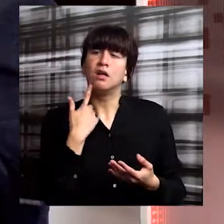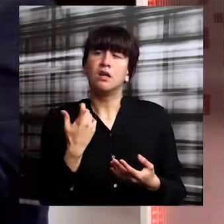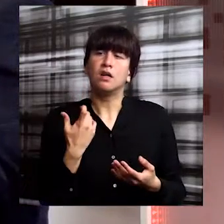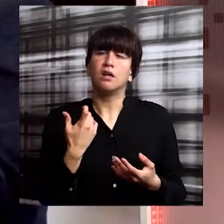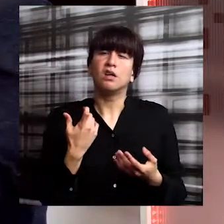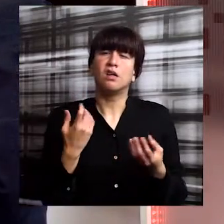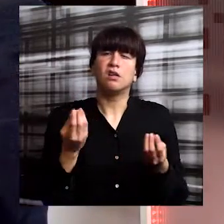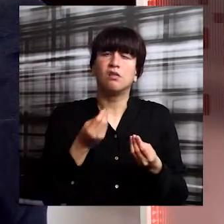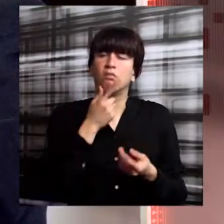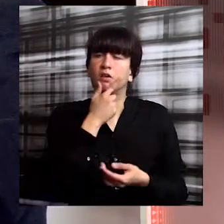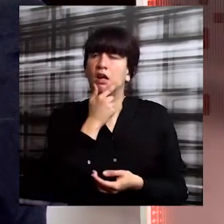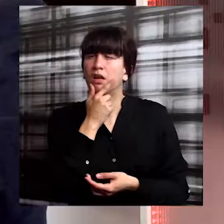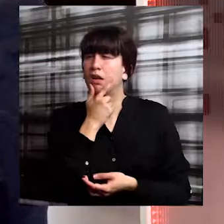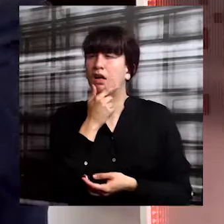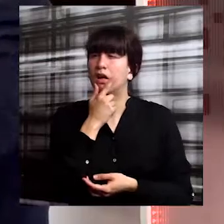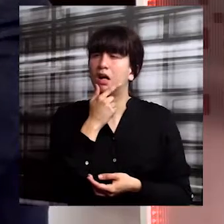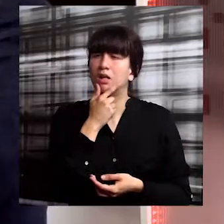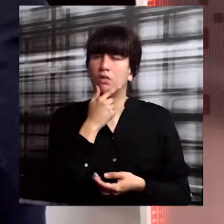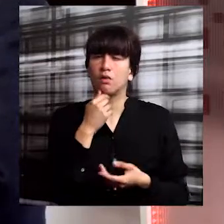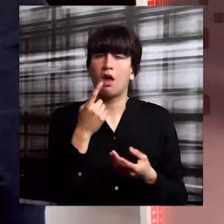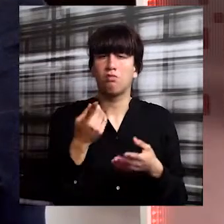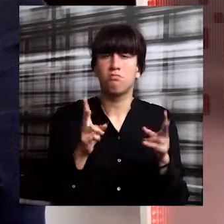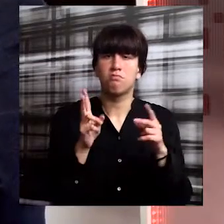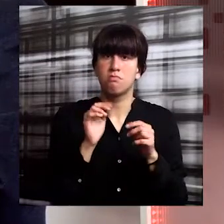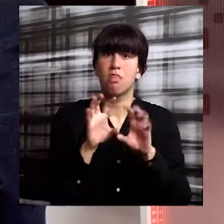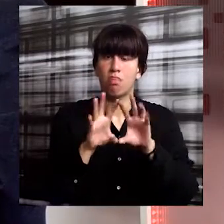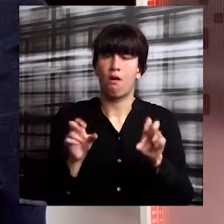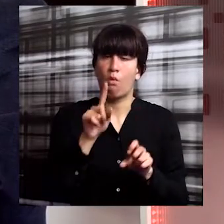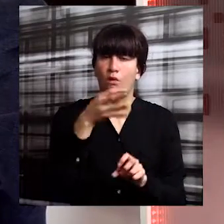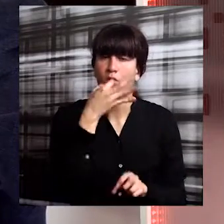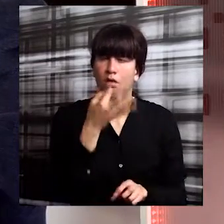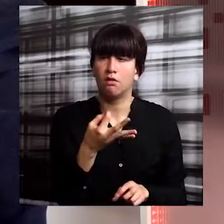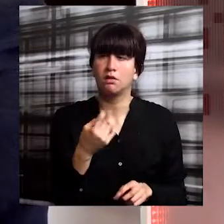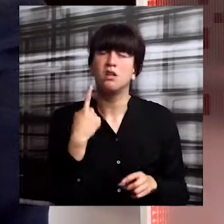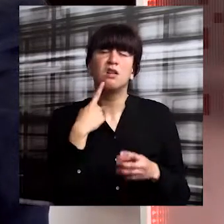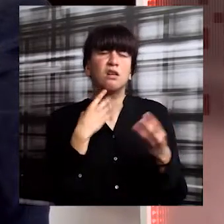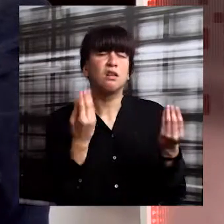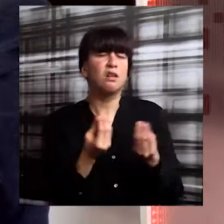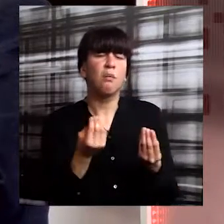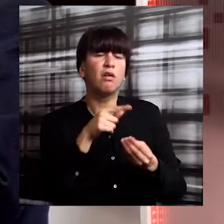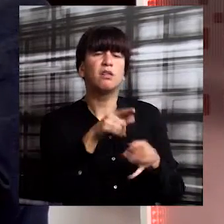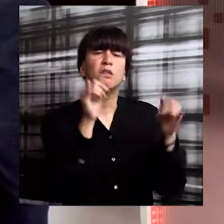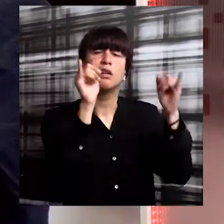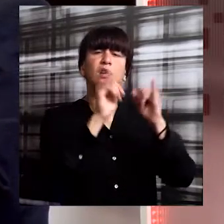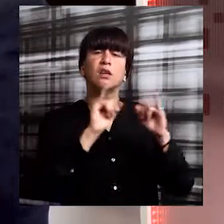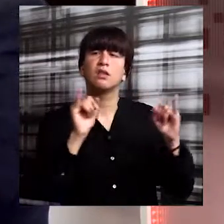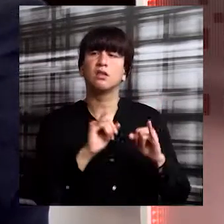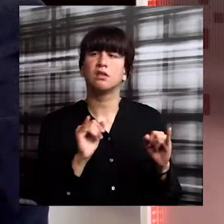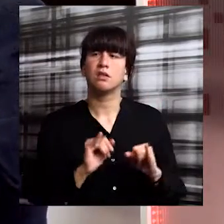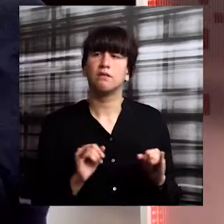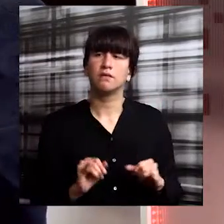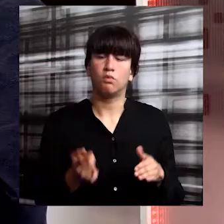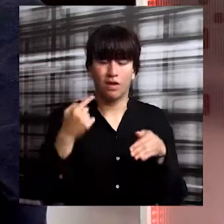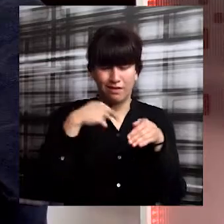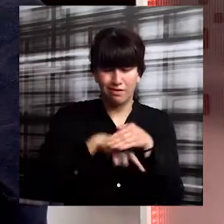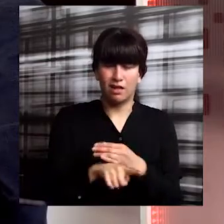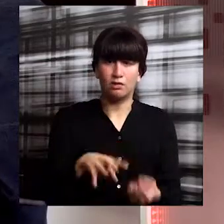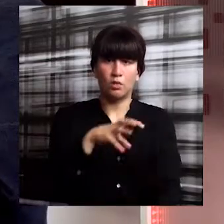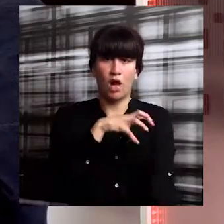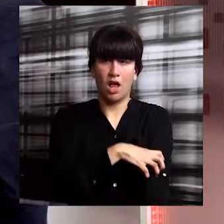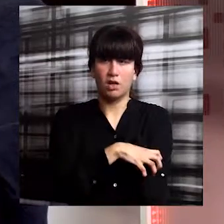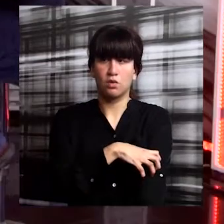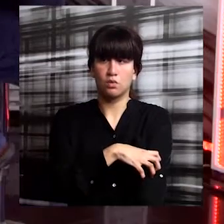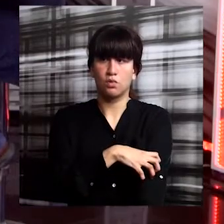la incertidumbre, de acuerdo a lo que usted plantea. ¿Qué va a pasar con esa figura? O sea, ¿quién va a tener mayor poder dentro de la región?